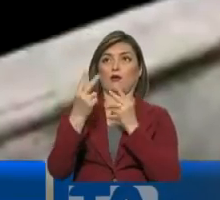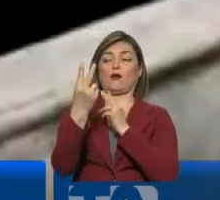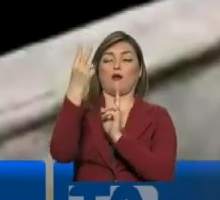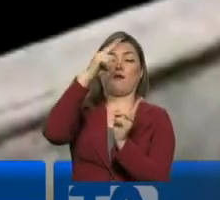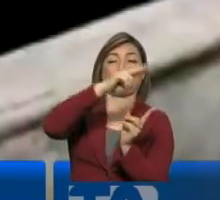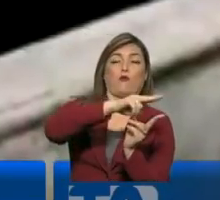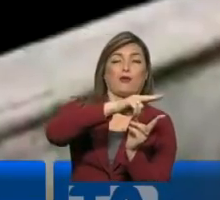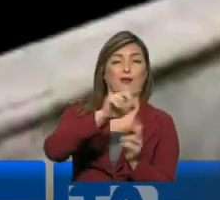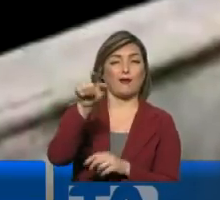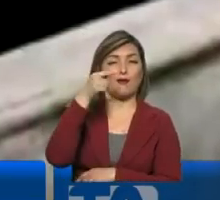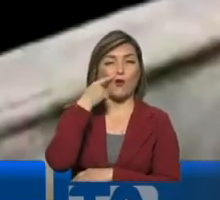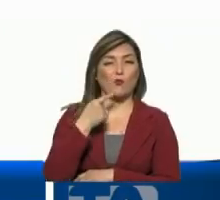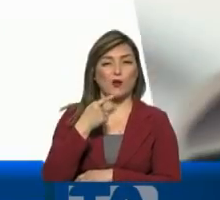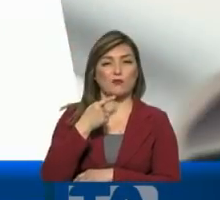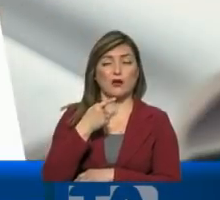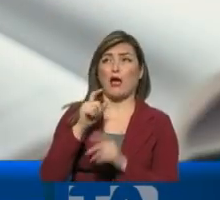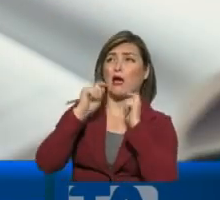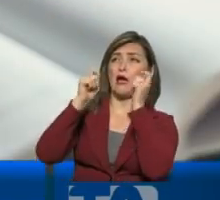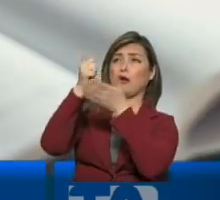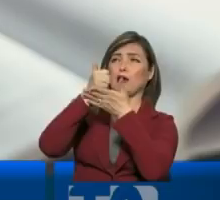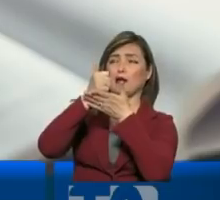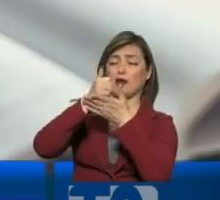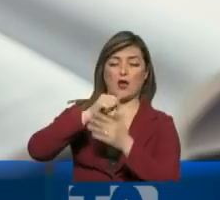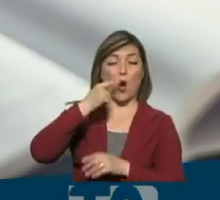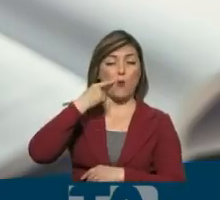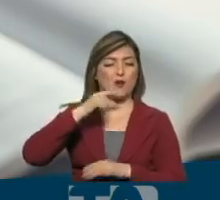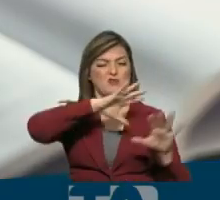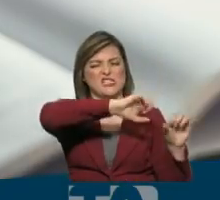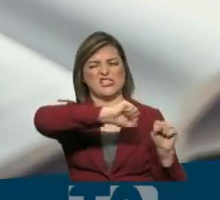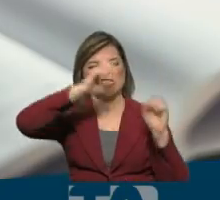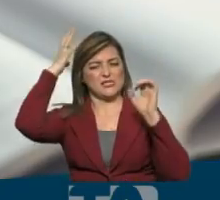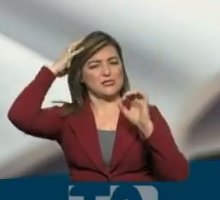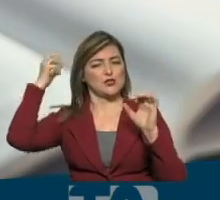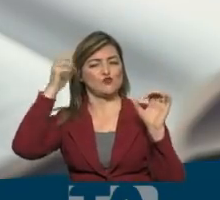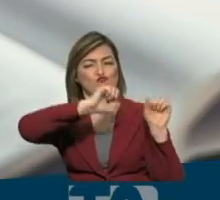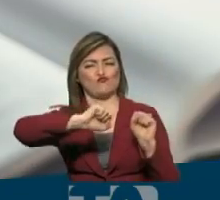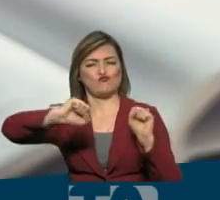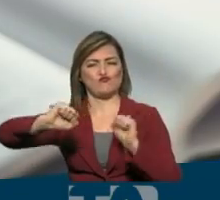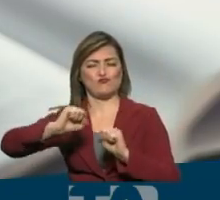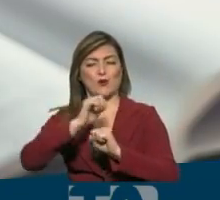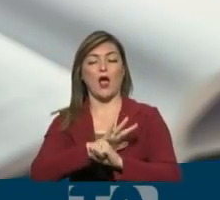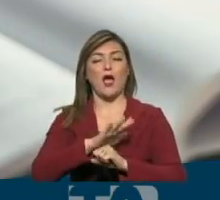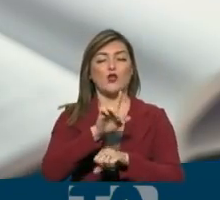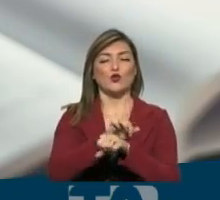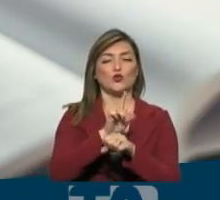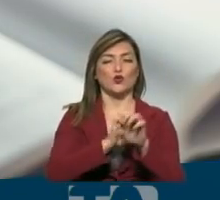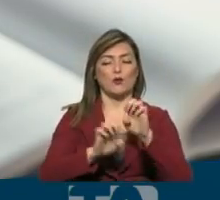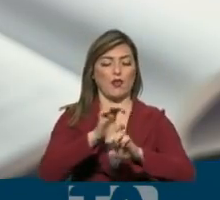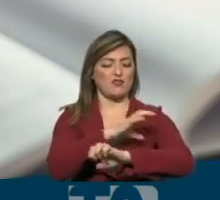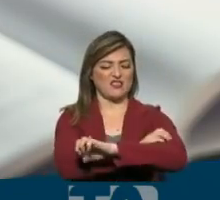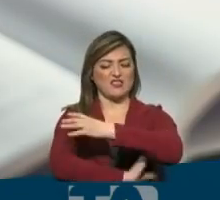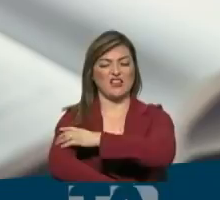auxilio fue arrastrada y jalada del cabello. El examen médico legal determinó lesiones en los brazos, antebrazos y en el cuello por acción de